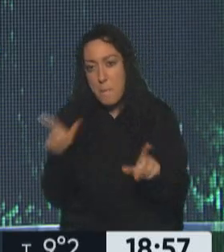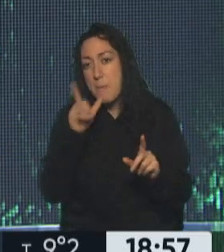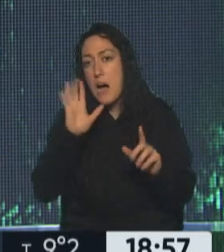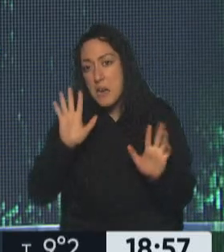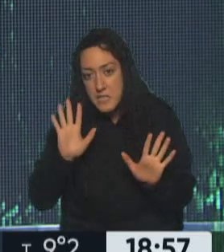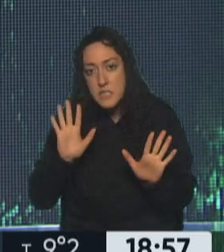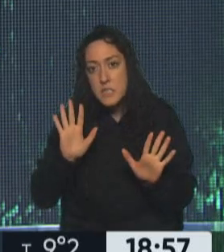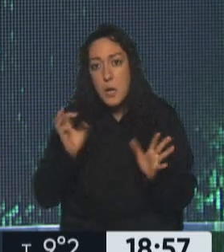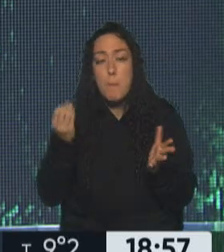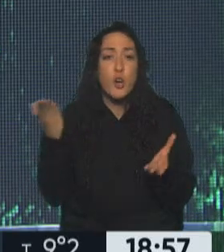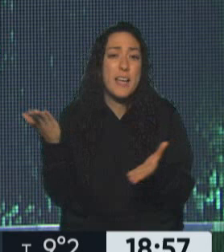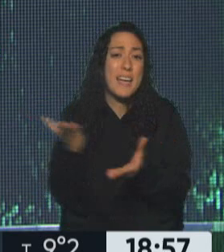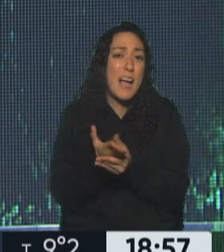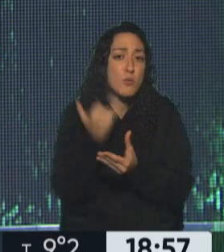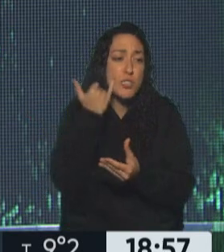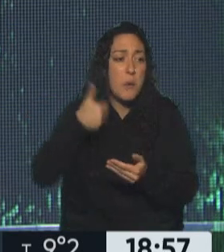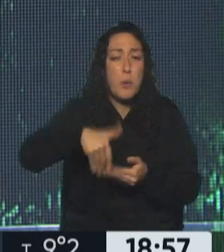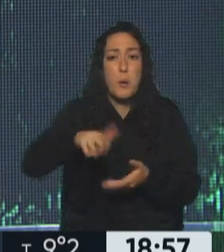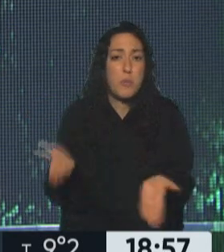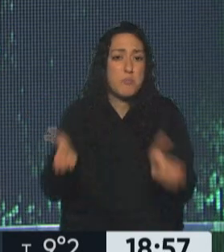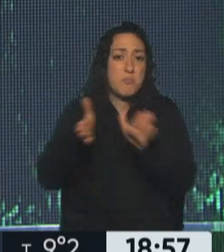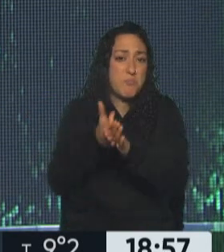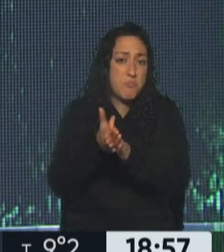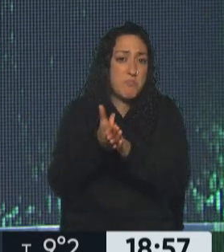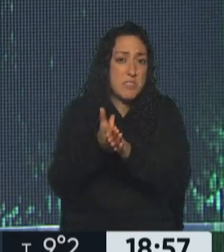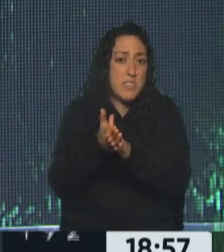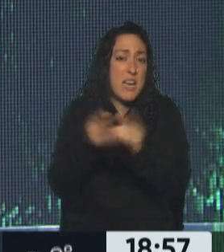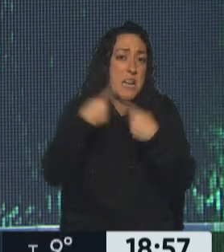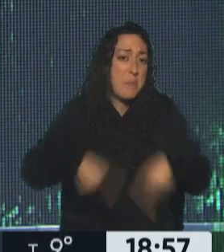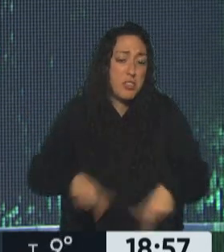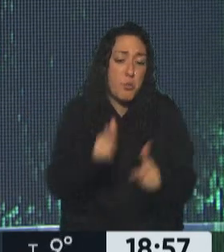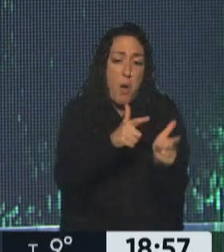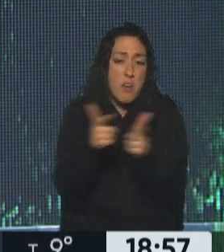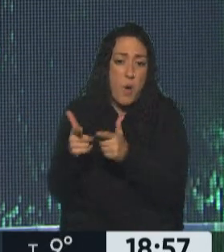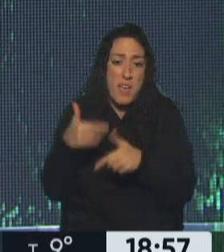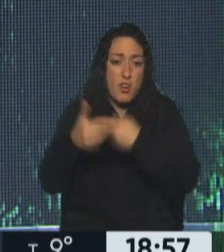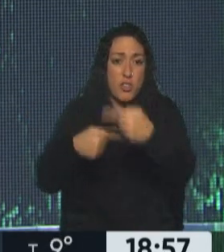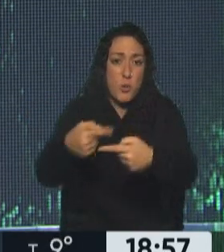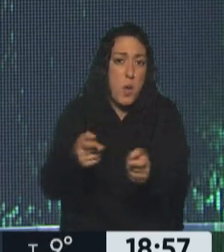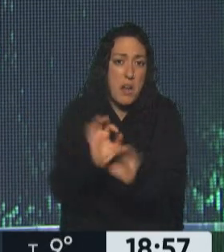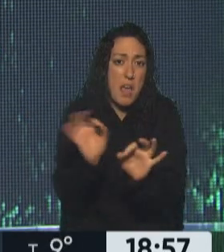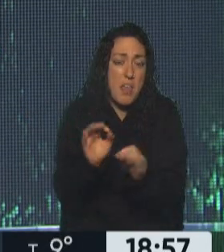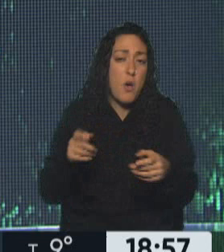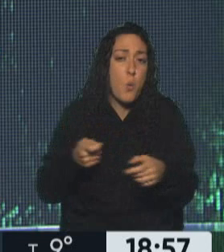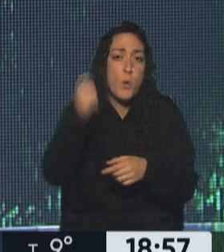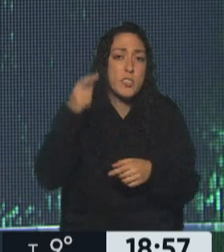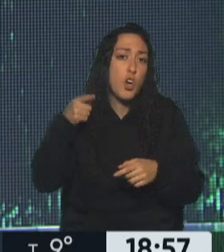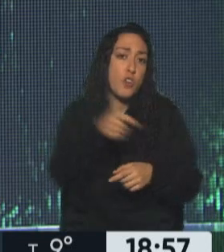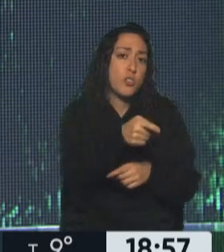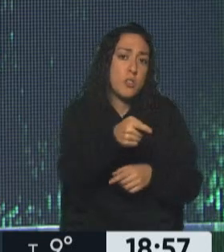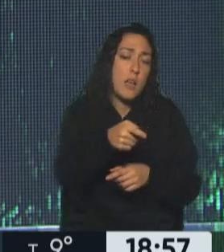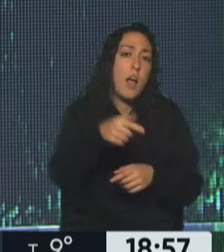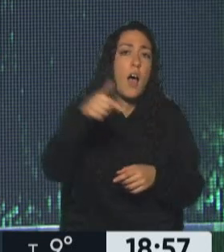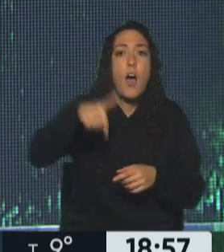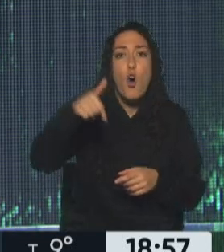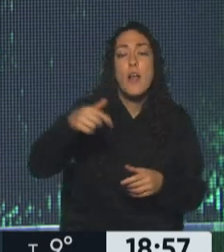porque la causa se extingue y no hay allí demasiados elementos como para avanzar en un juicio político contra el hoy juez